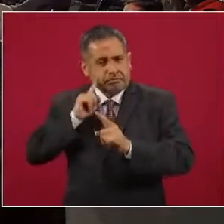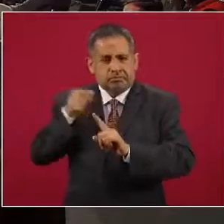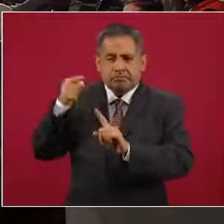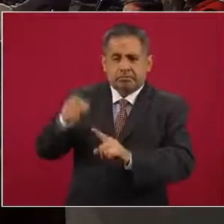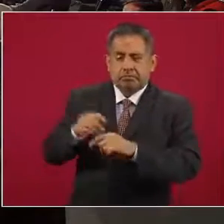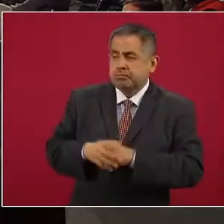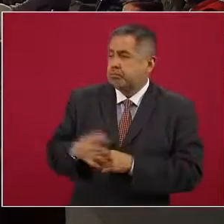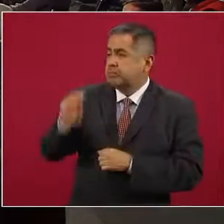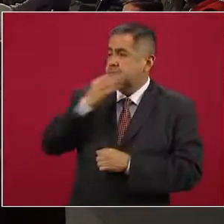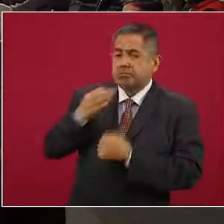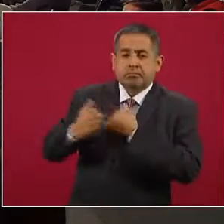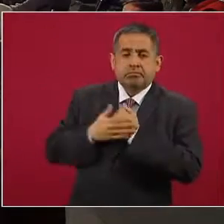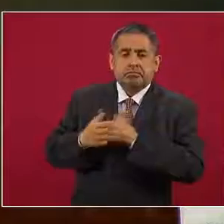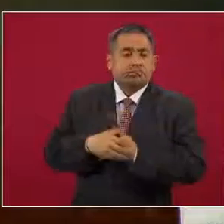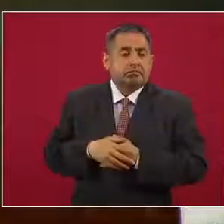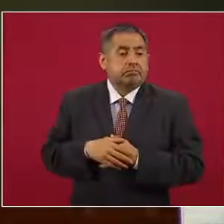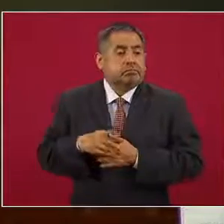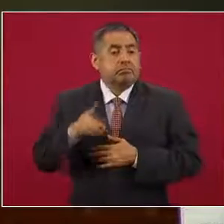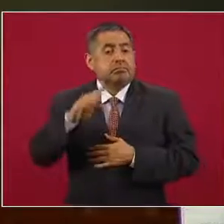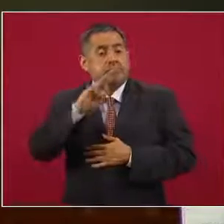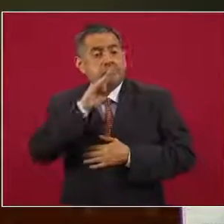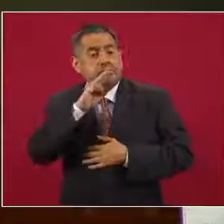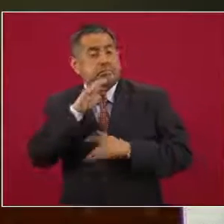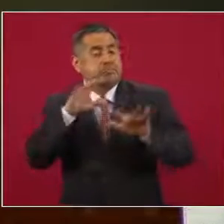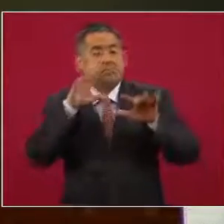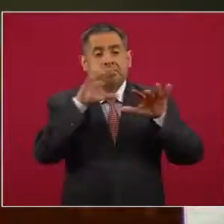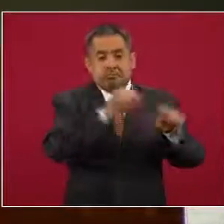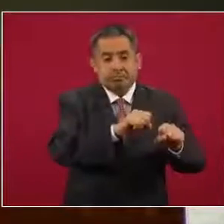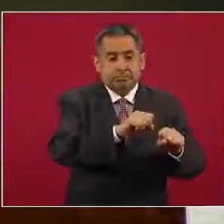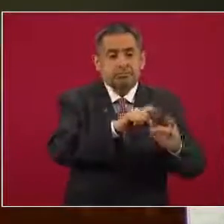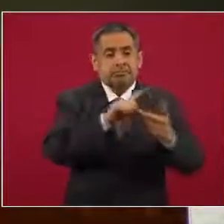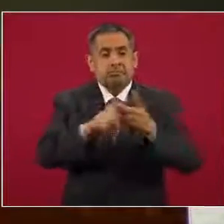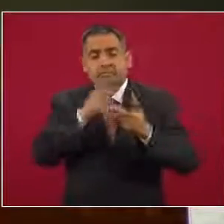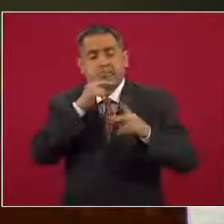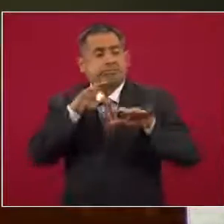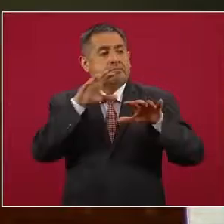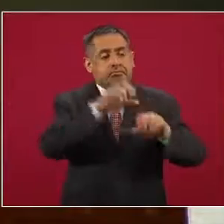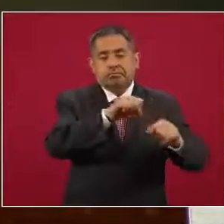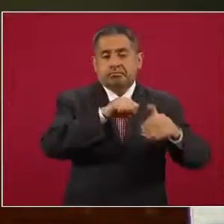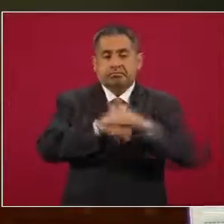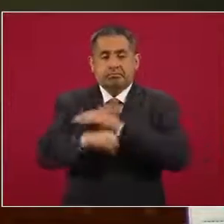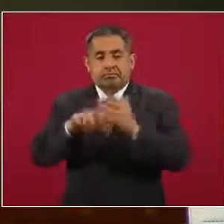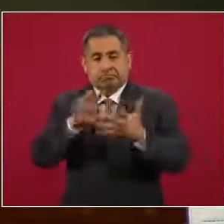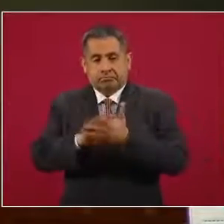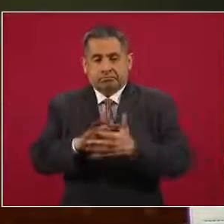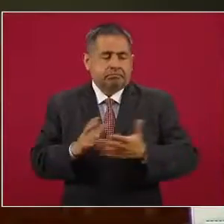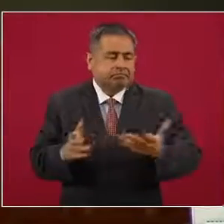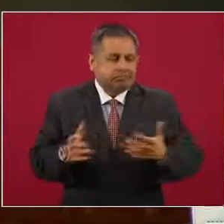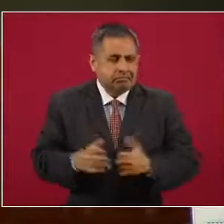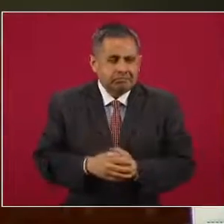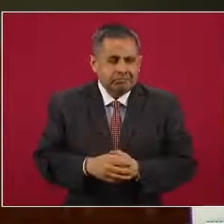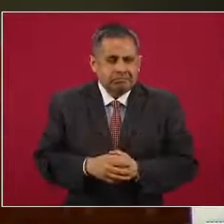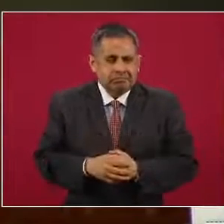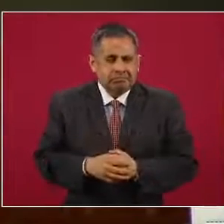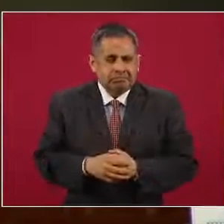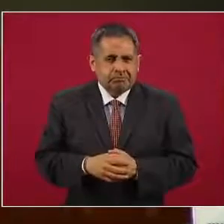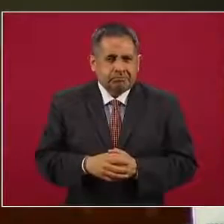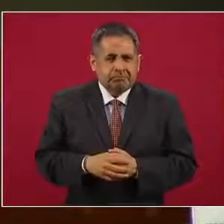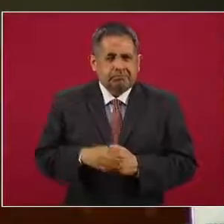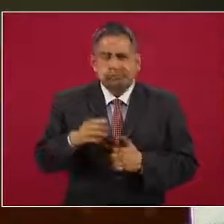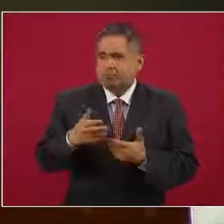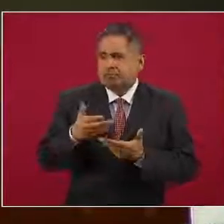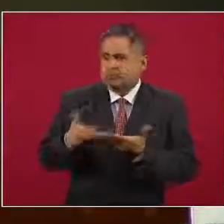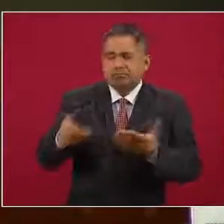pues nos hacen saber que había sido detenida la madre y el padre de la niña. Fue hasta entonces,